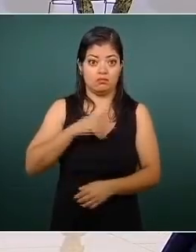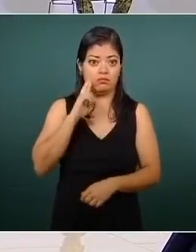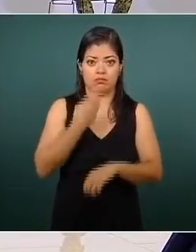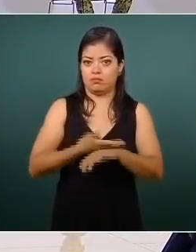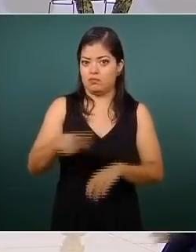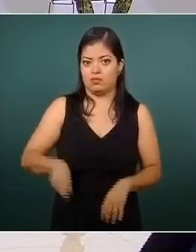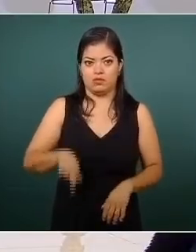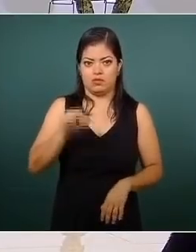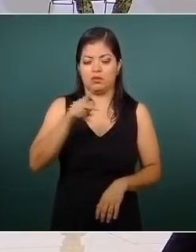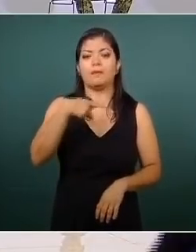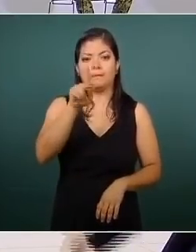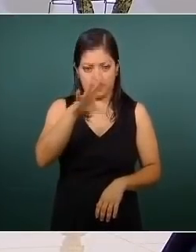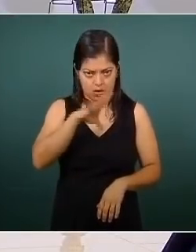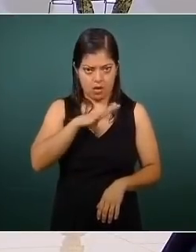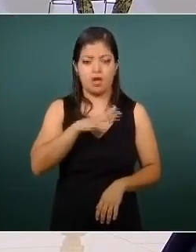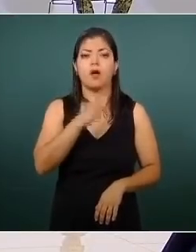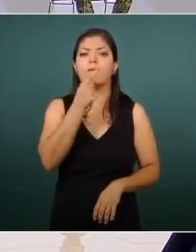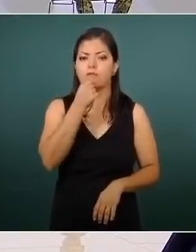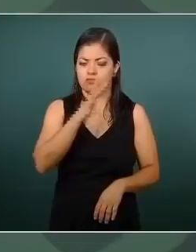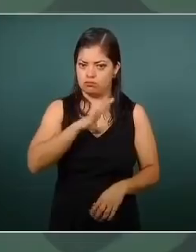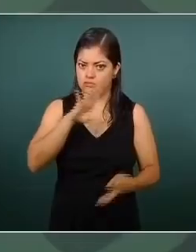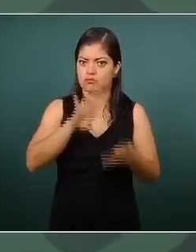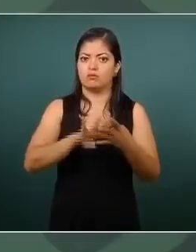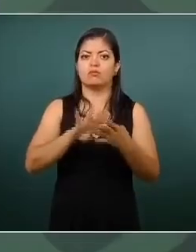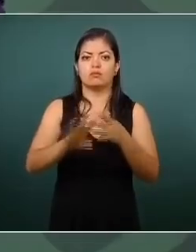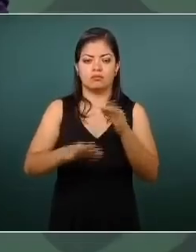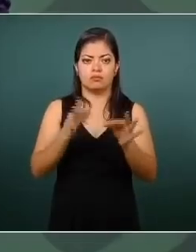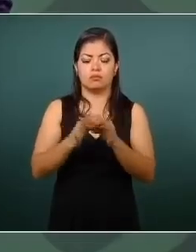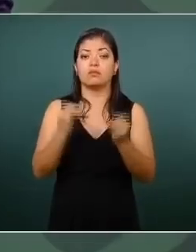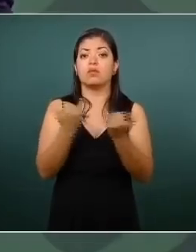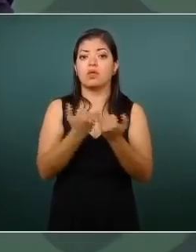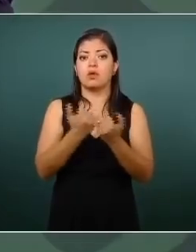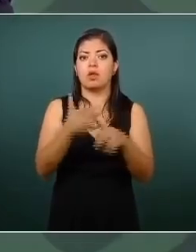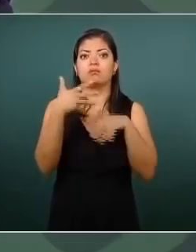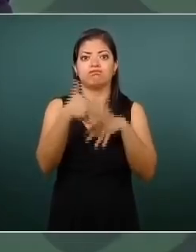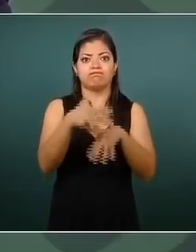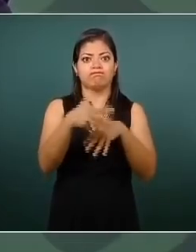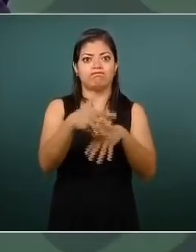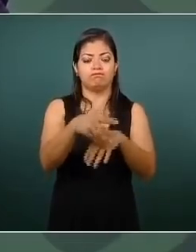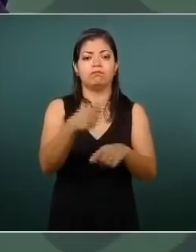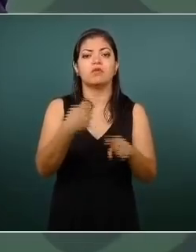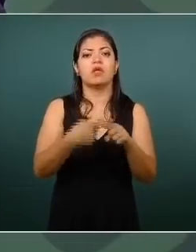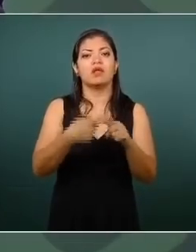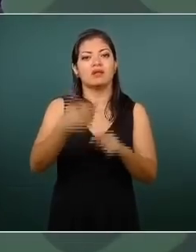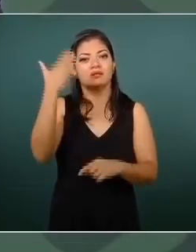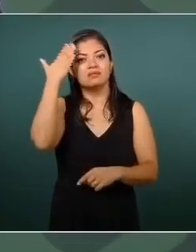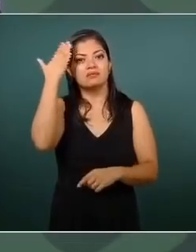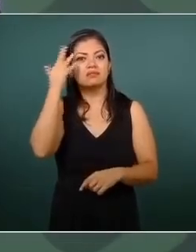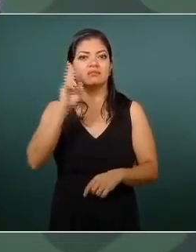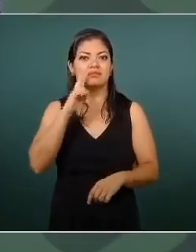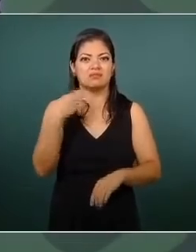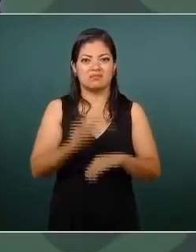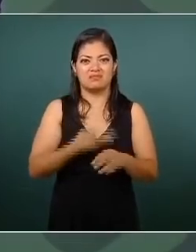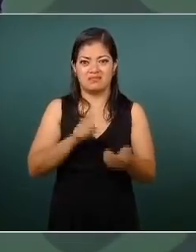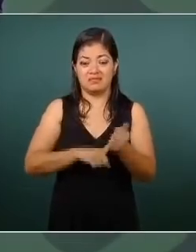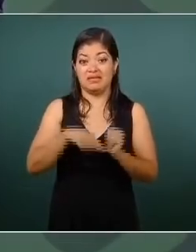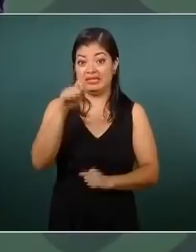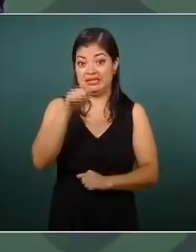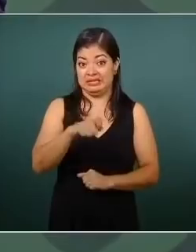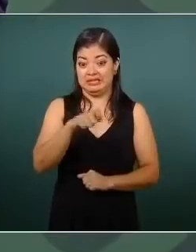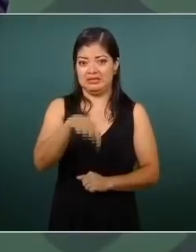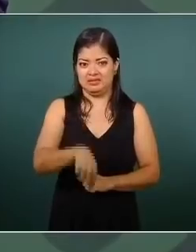los policías municipales están detenidos y en el caso de las manifestaciones, los mandos y los elementos que estuvieron participando